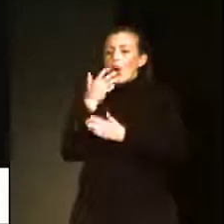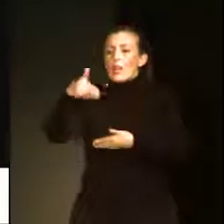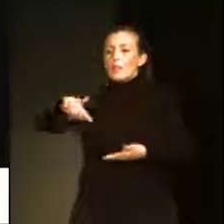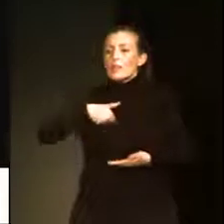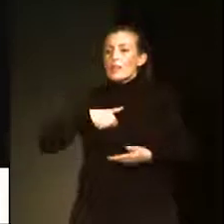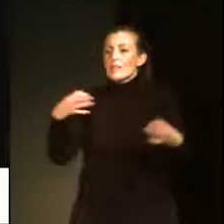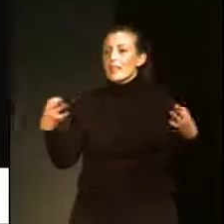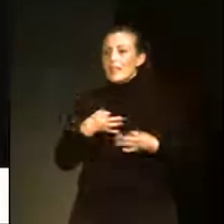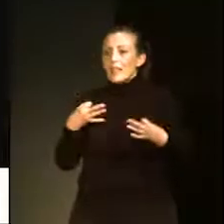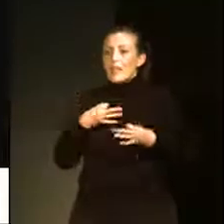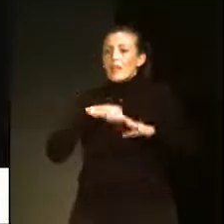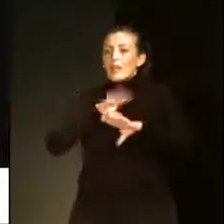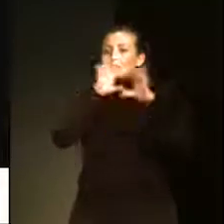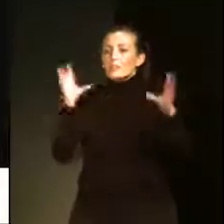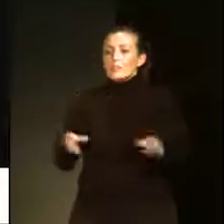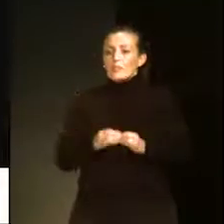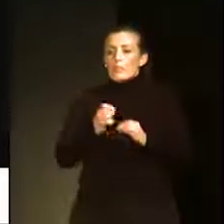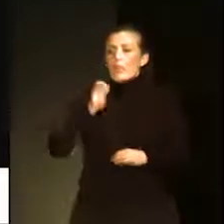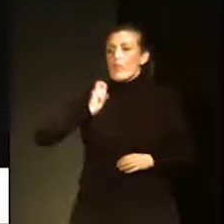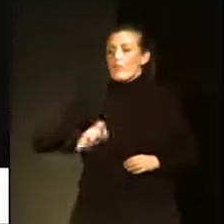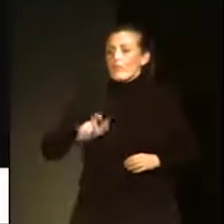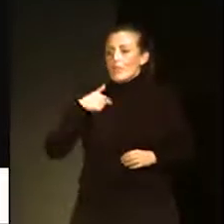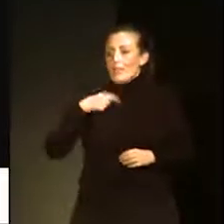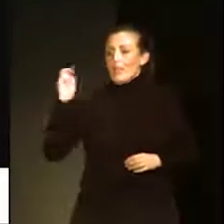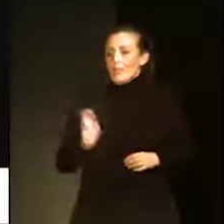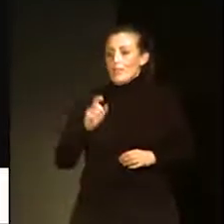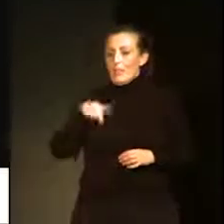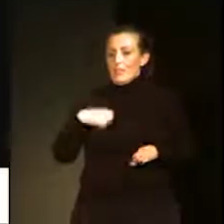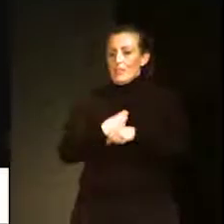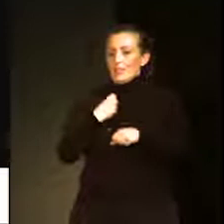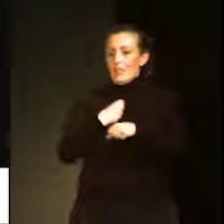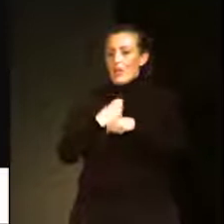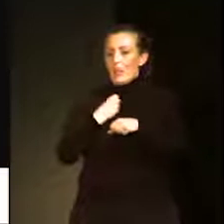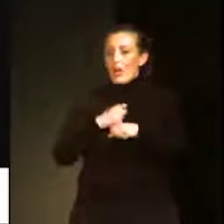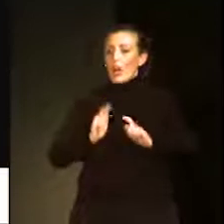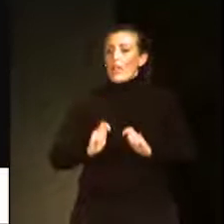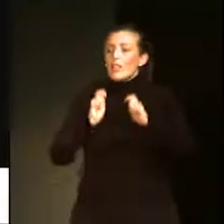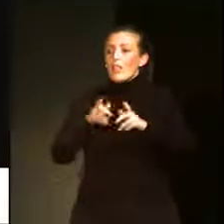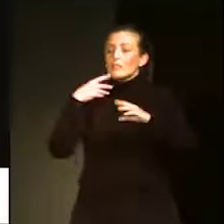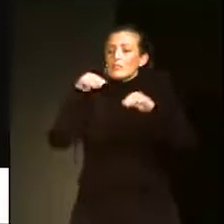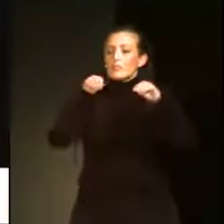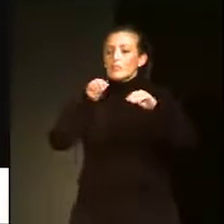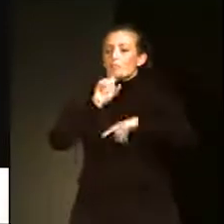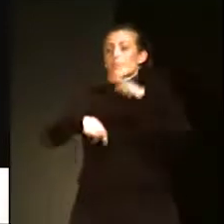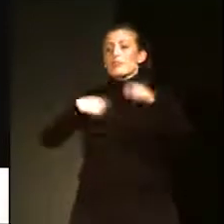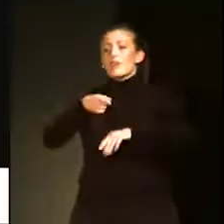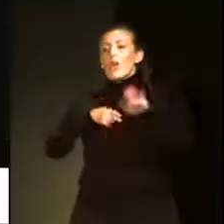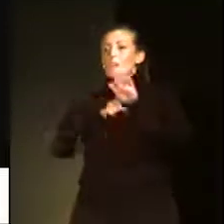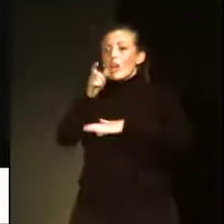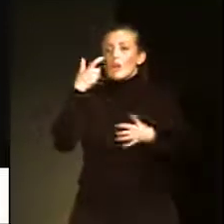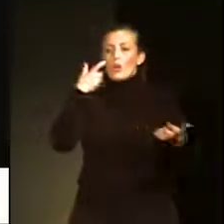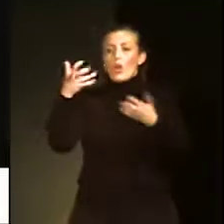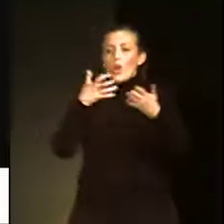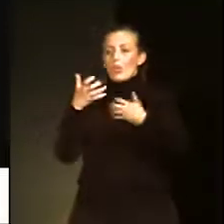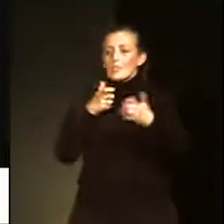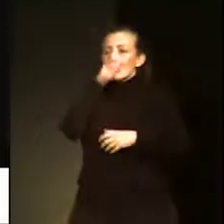una exploración al conjunto de los profesionales que asisten, cómo se facilita la formación y posterior desarrollo artístico de